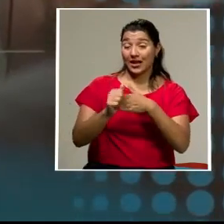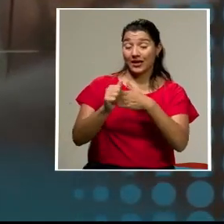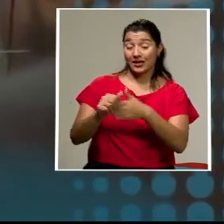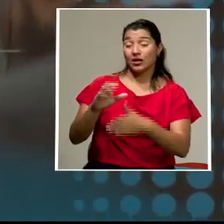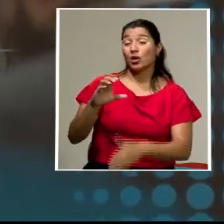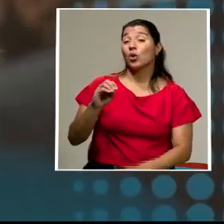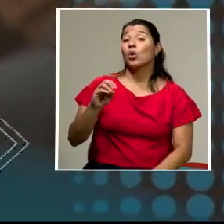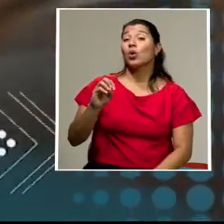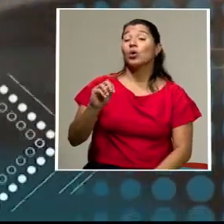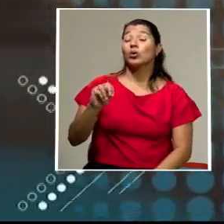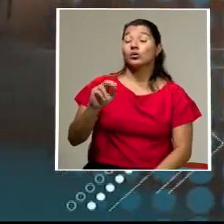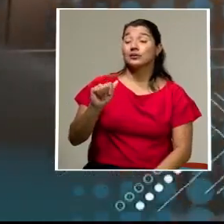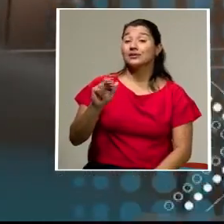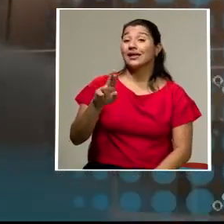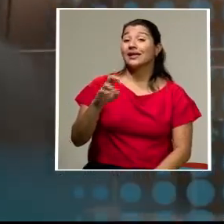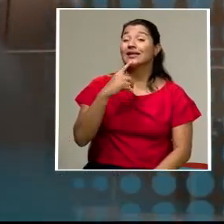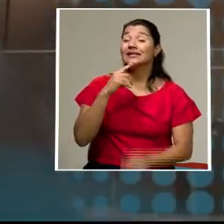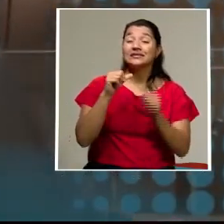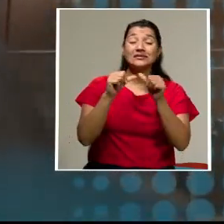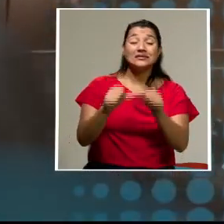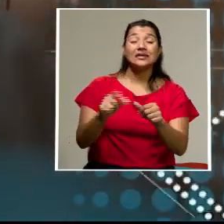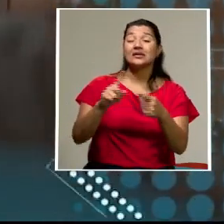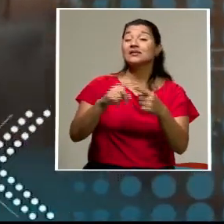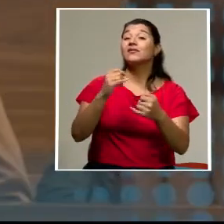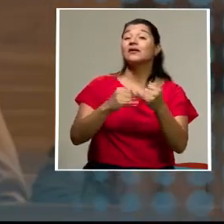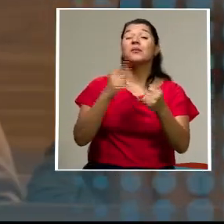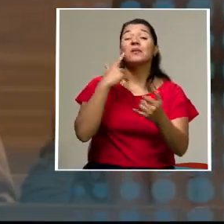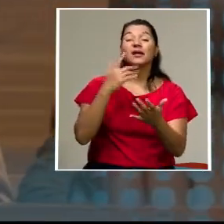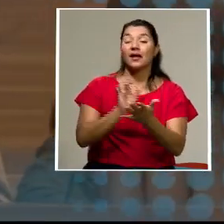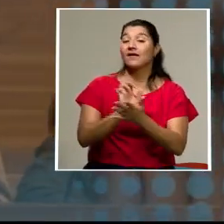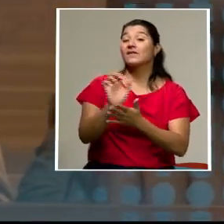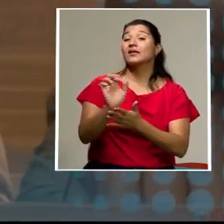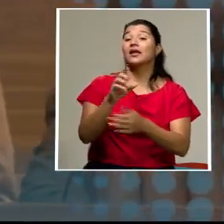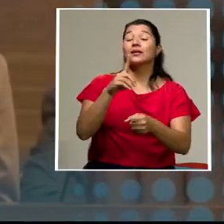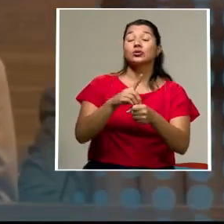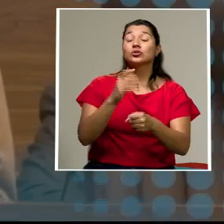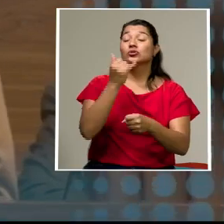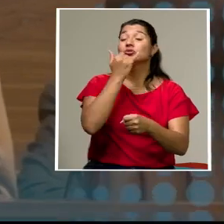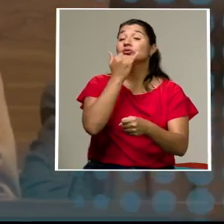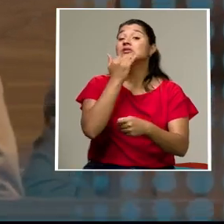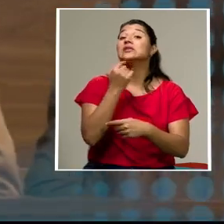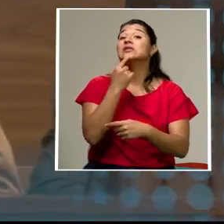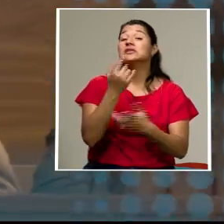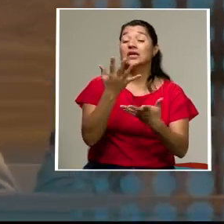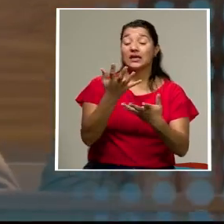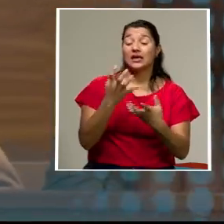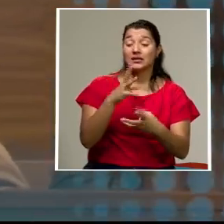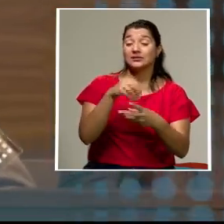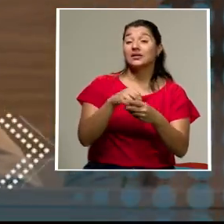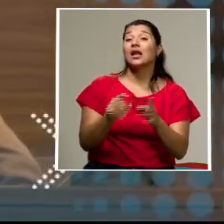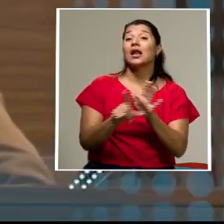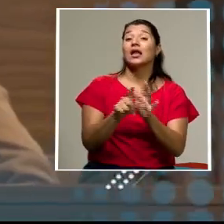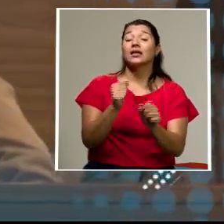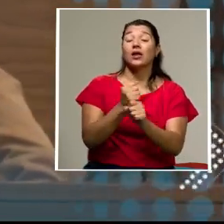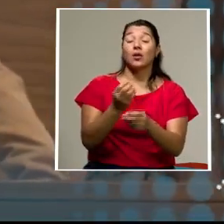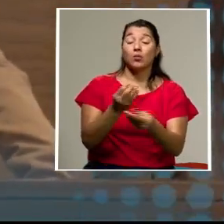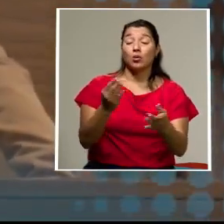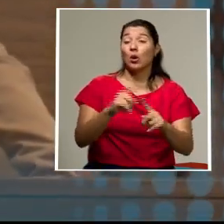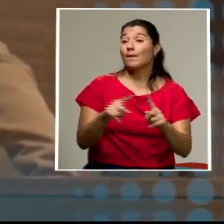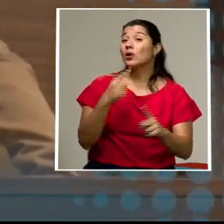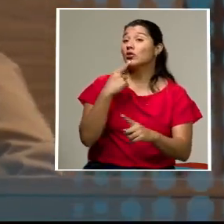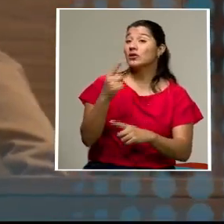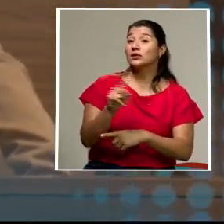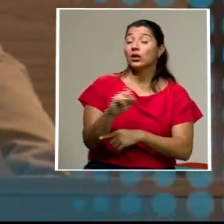hasta las últimas consecuencias para evitar que los diputados cometan el error, según ellos, de incluirlos en la Ley Marco de Empleo Público. Nuestro compañero